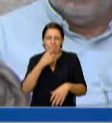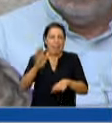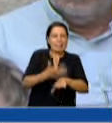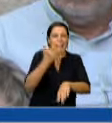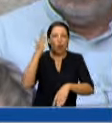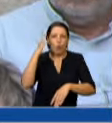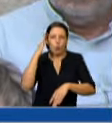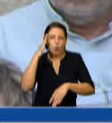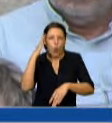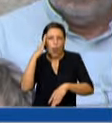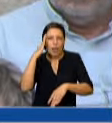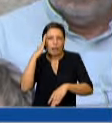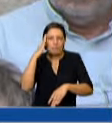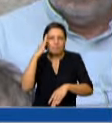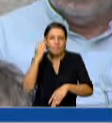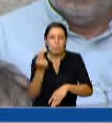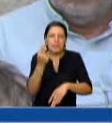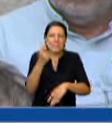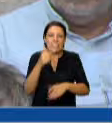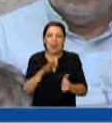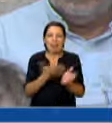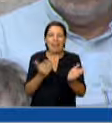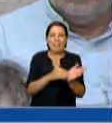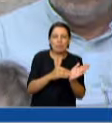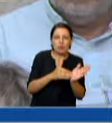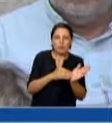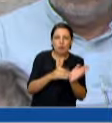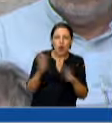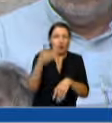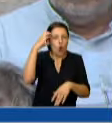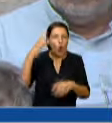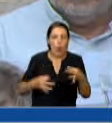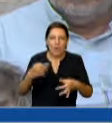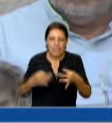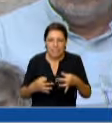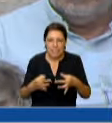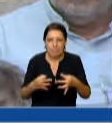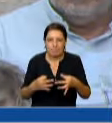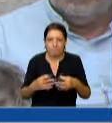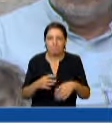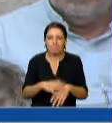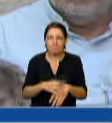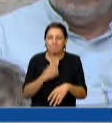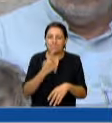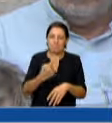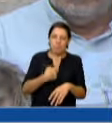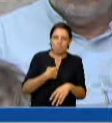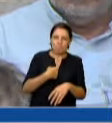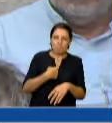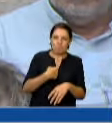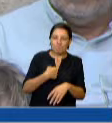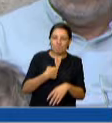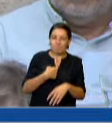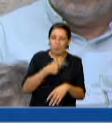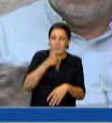forma particular. Esperemos que no se vuelva a repetir. Hoy decíamos, colegas heridos, manifestantes heridos con balas de